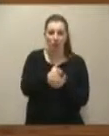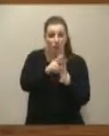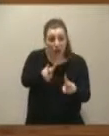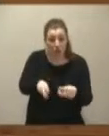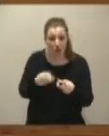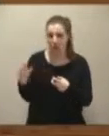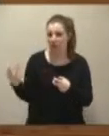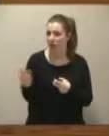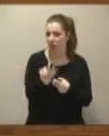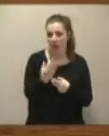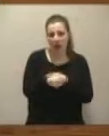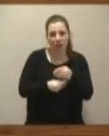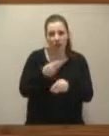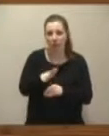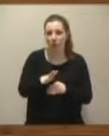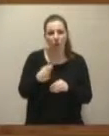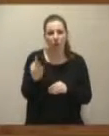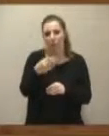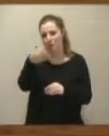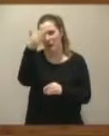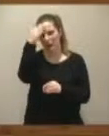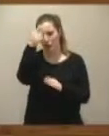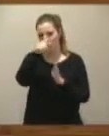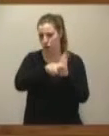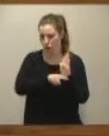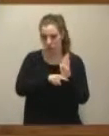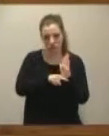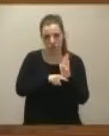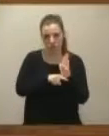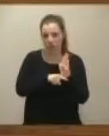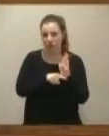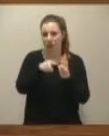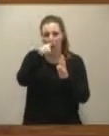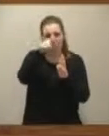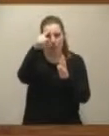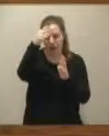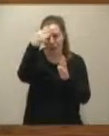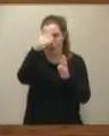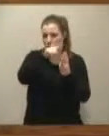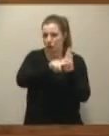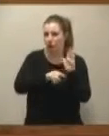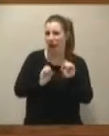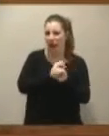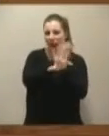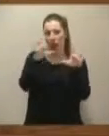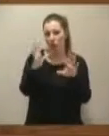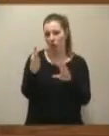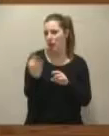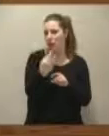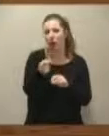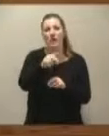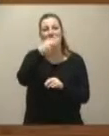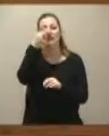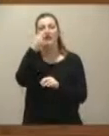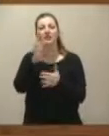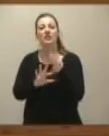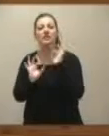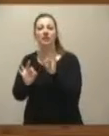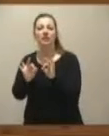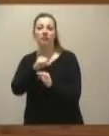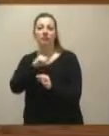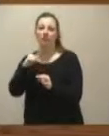desde luego, desde los principios, estableciendo unos principios claros y no unos intereses concretos y